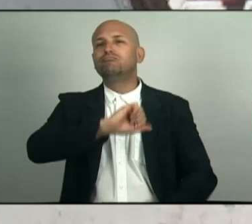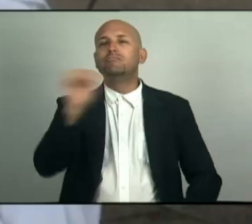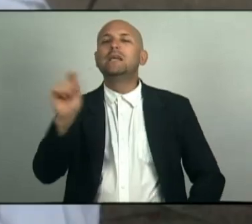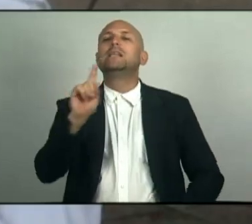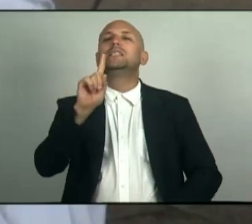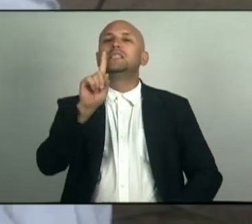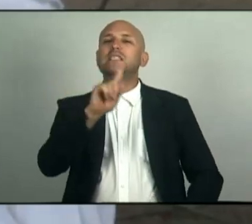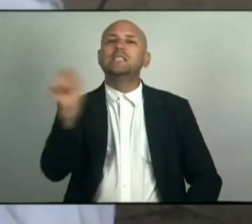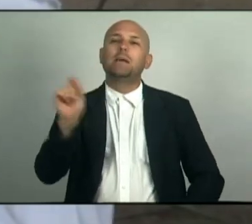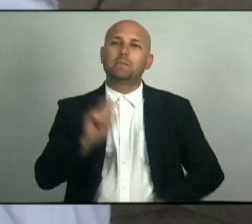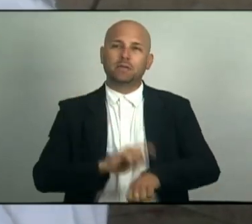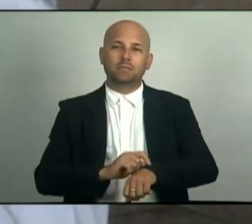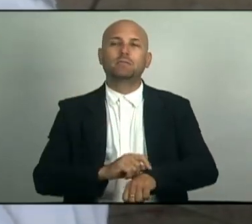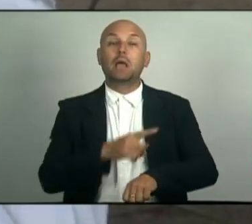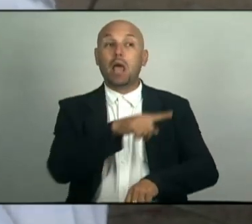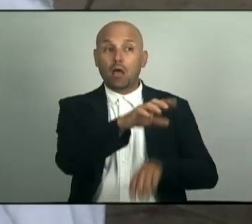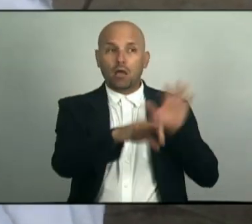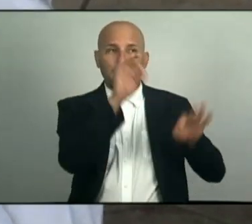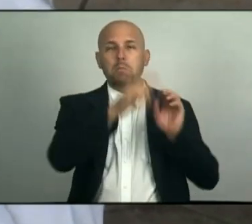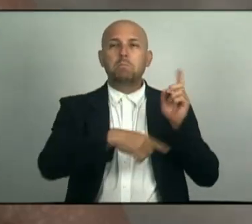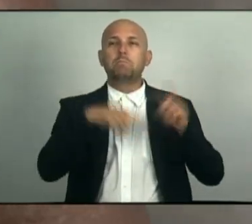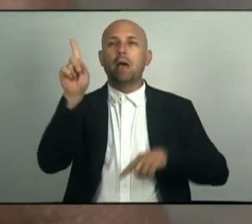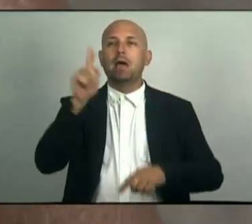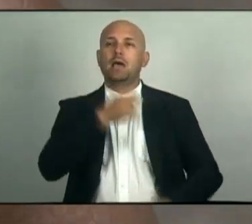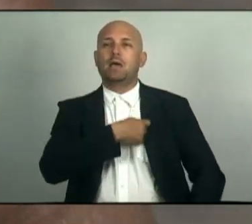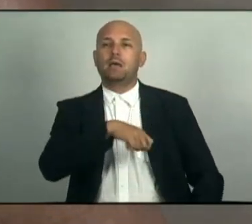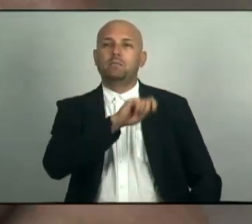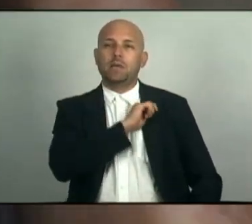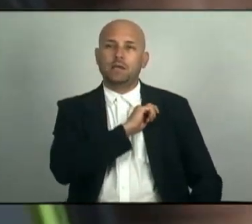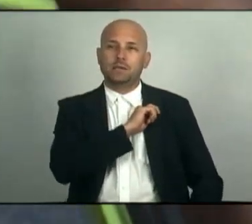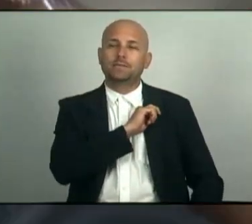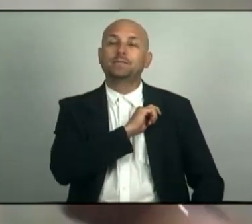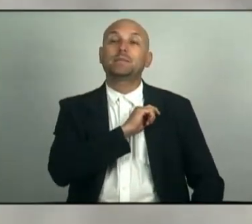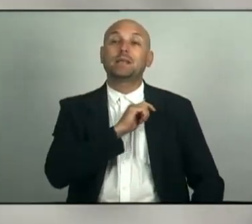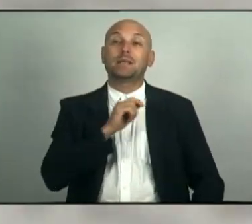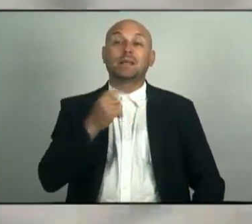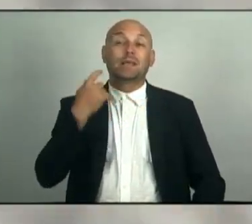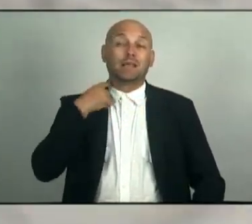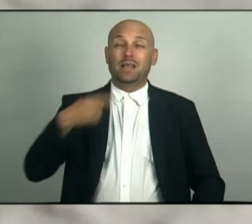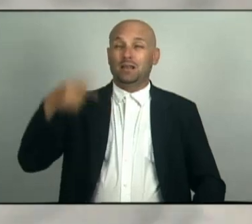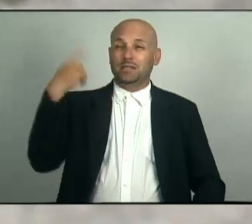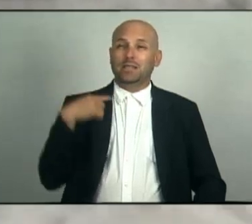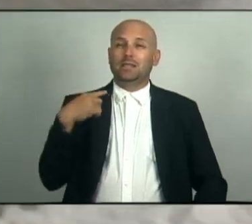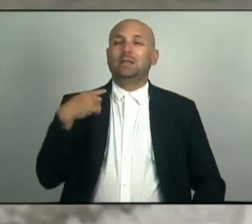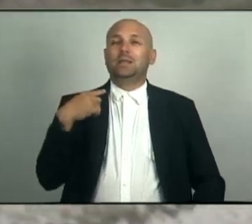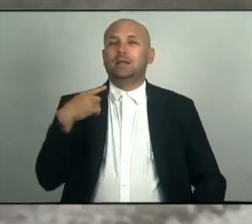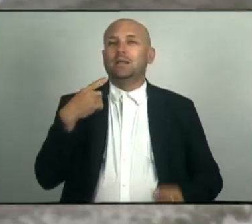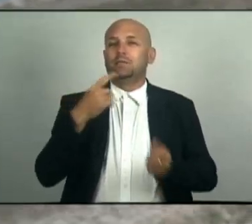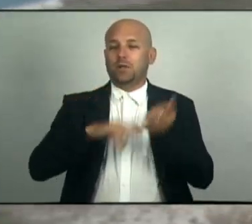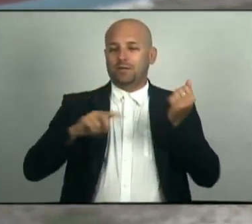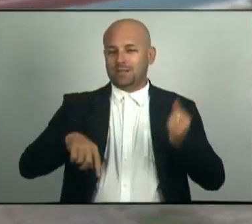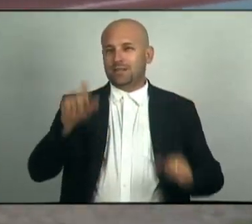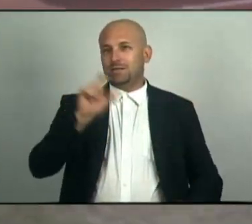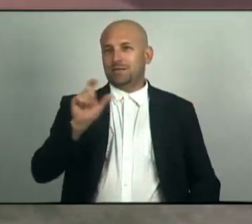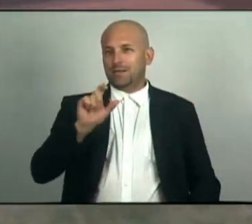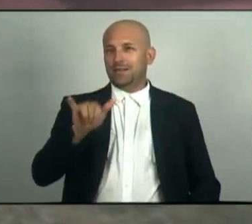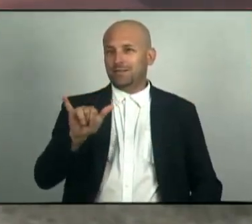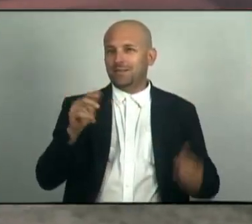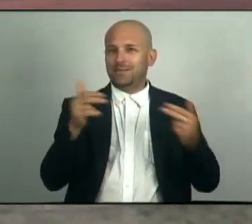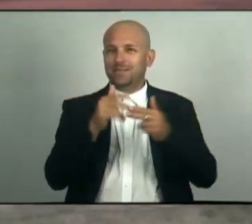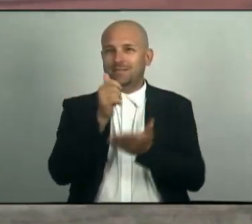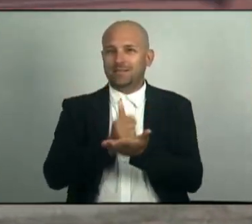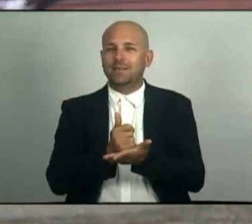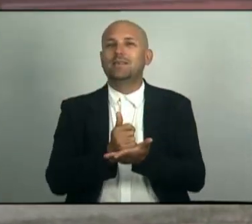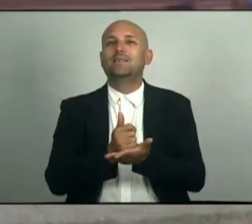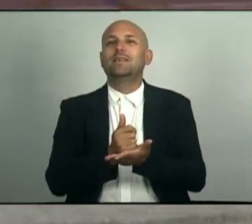localidad española de Salamanca el pasado evento Rafael fortun celebrado en la provincia de camaguey fue la oportunidad para que